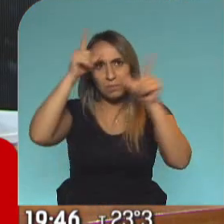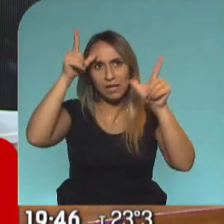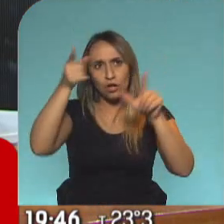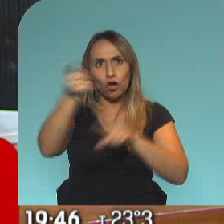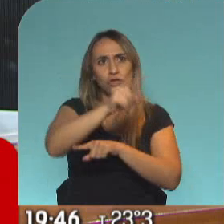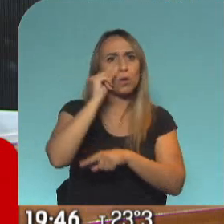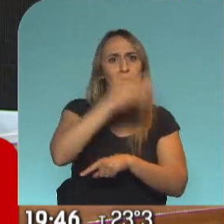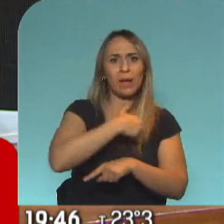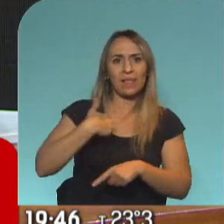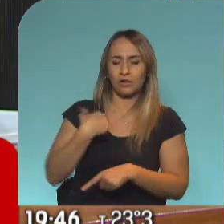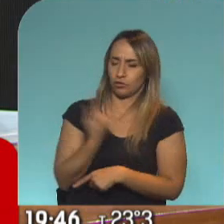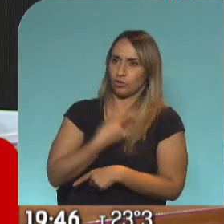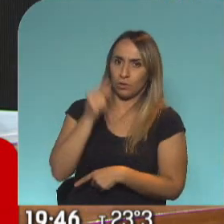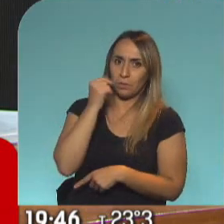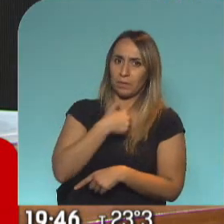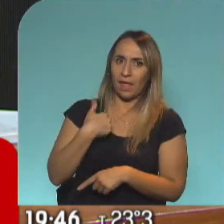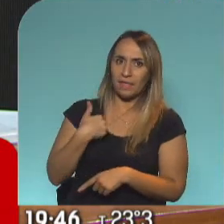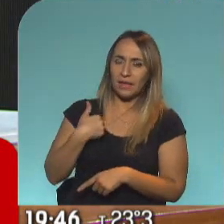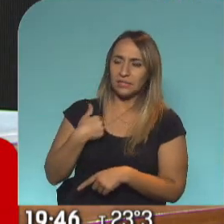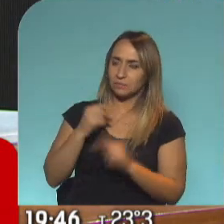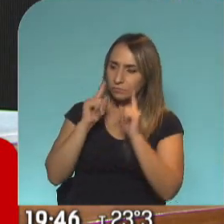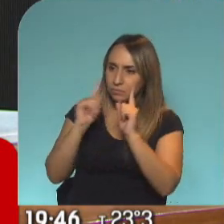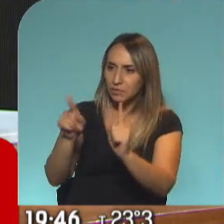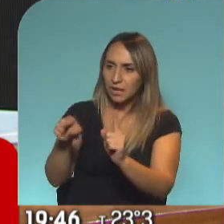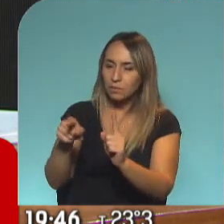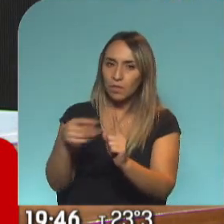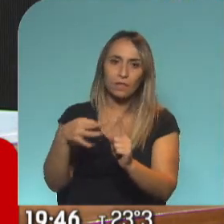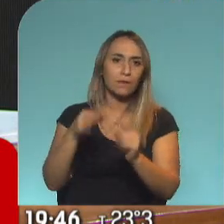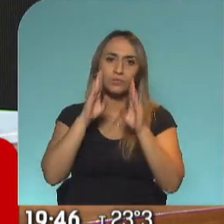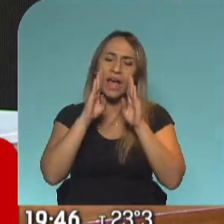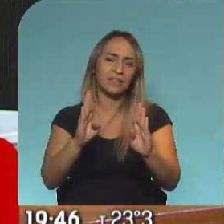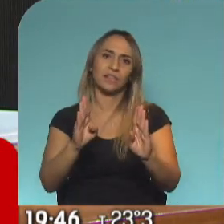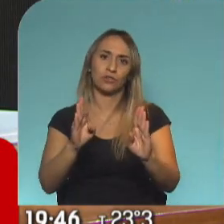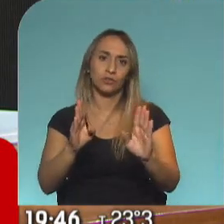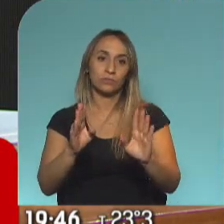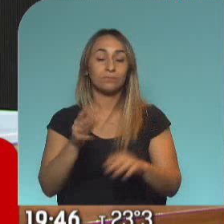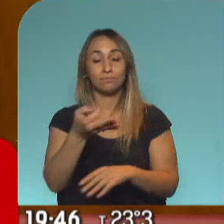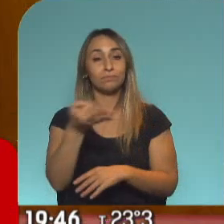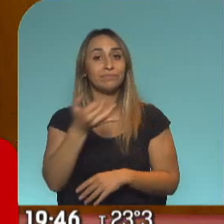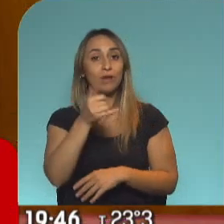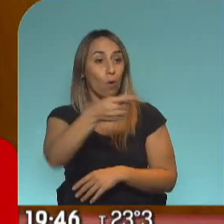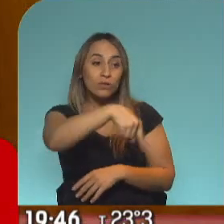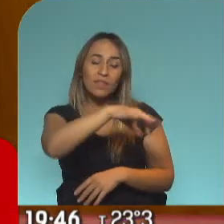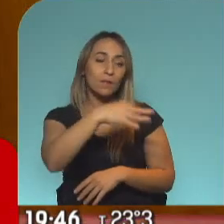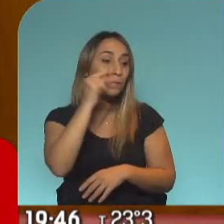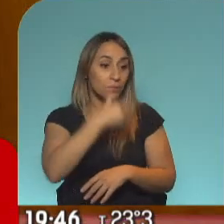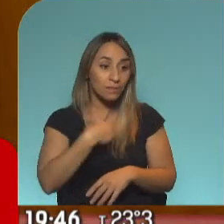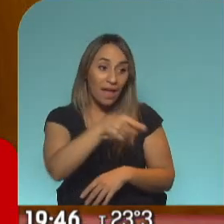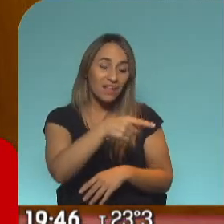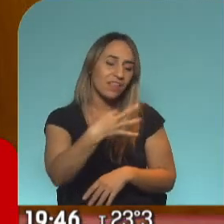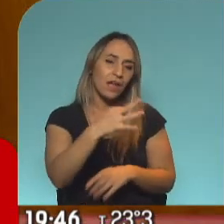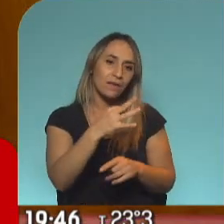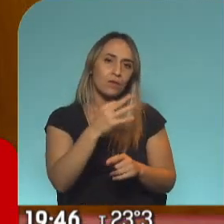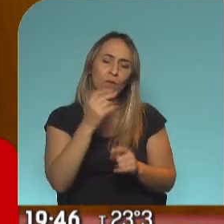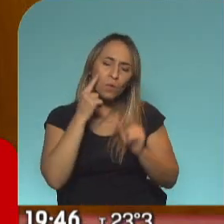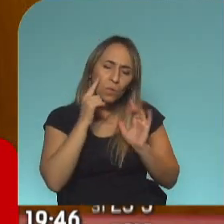que te escuchamos padres, que hay que estar atentos. Que hay que estar atentos, que hay que estar atentos, que hay que ser cuidadosos al momento de